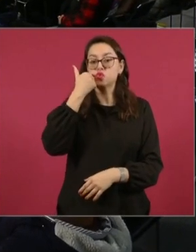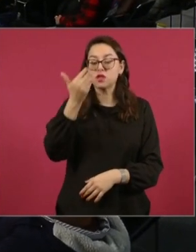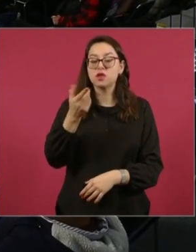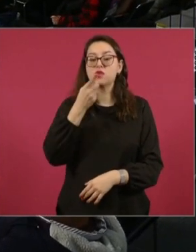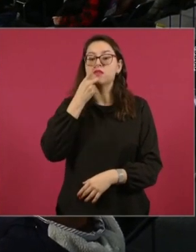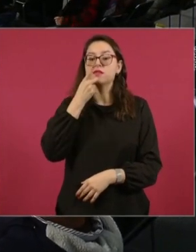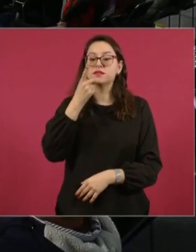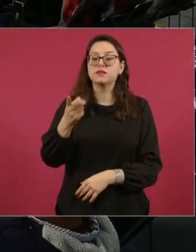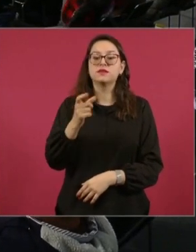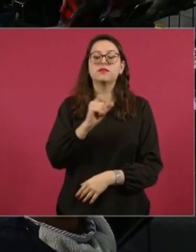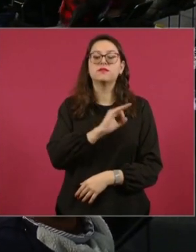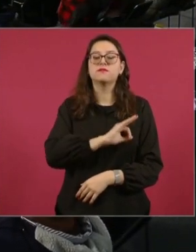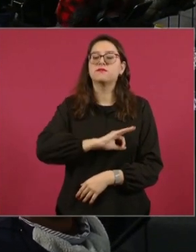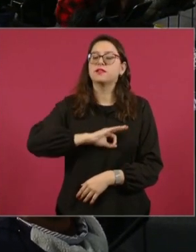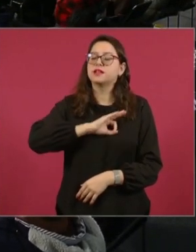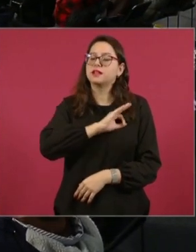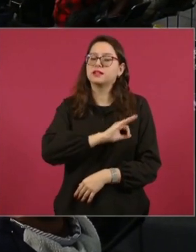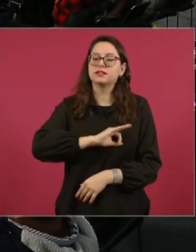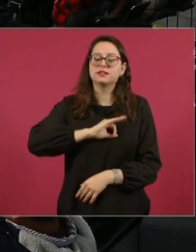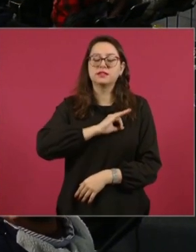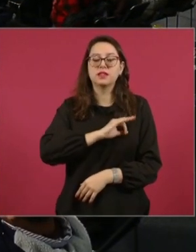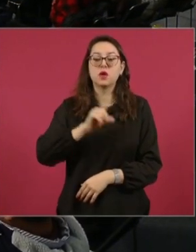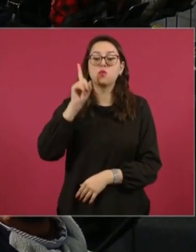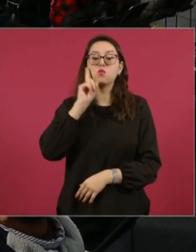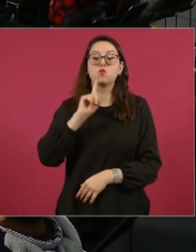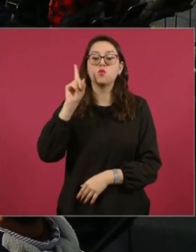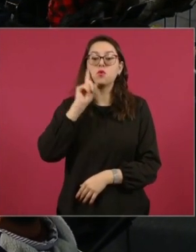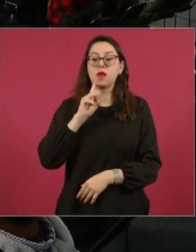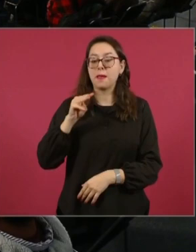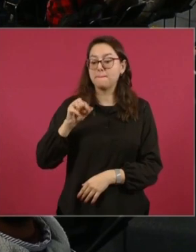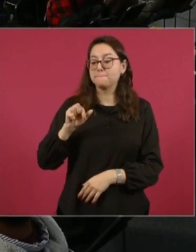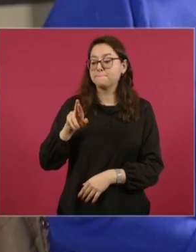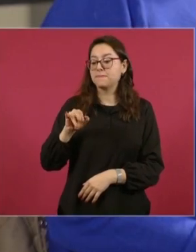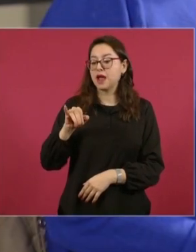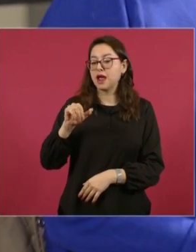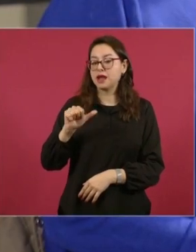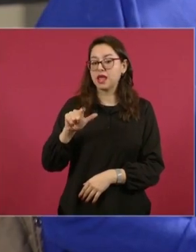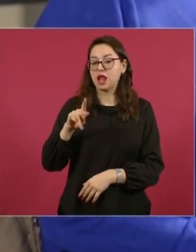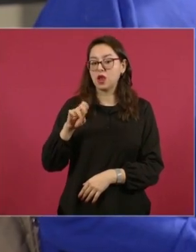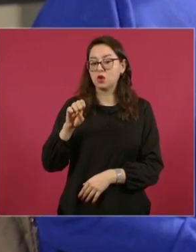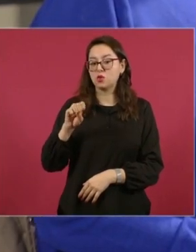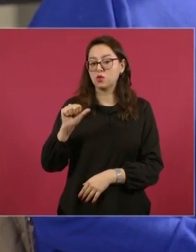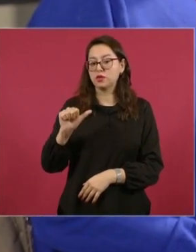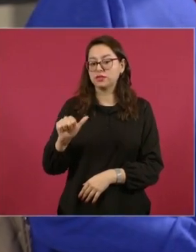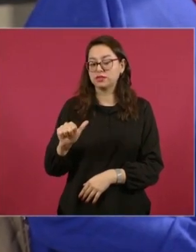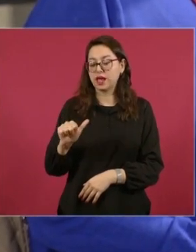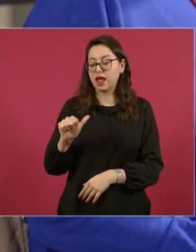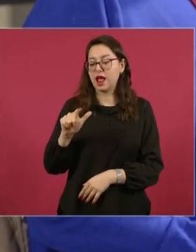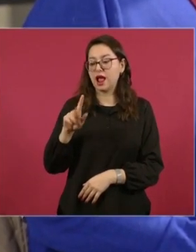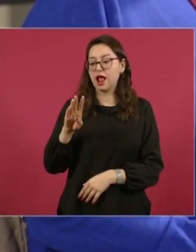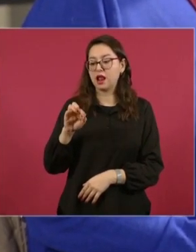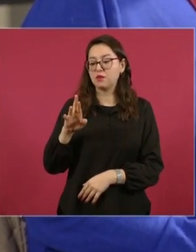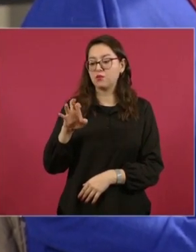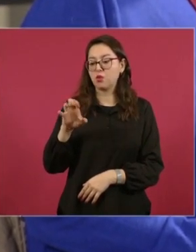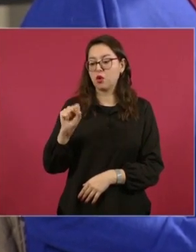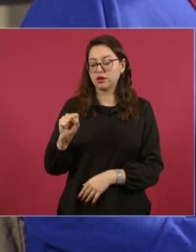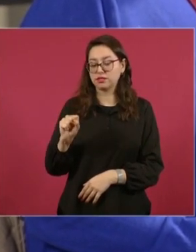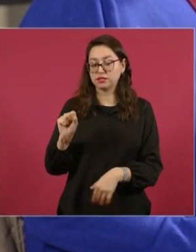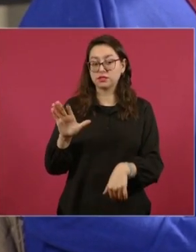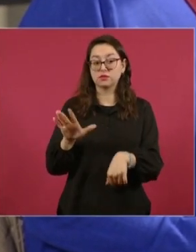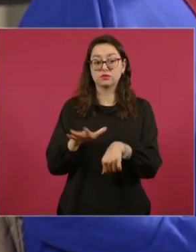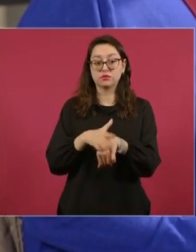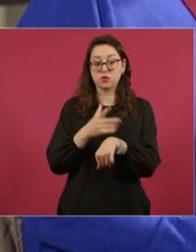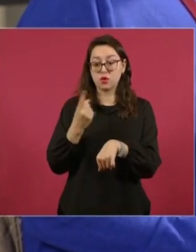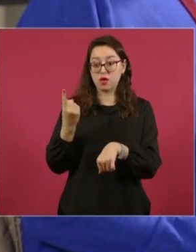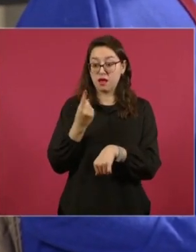Albores por este decreto, presidente, del área natural protegida, porque es algo que se venía esperando desde